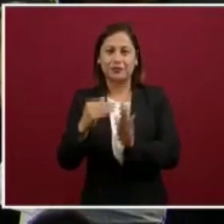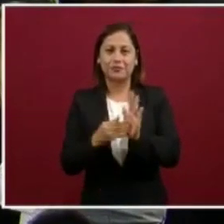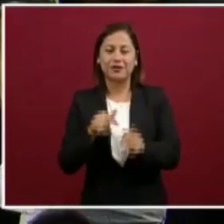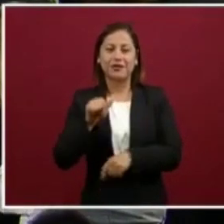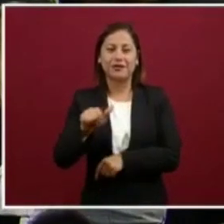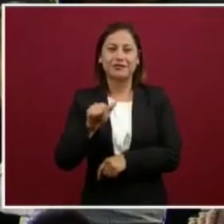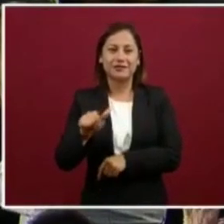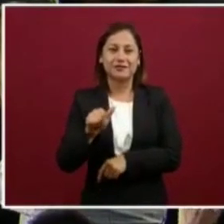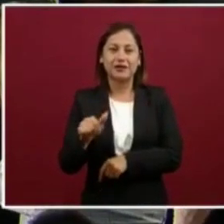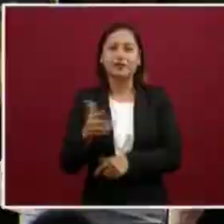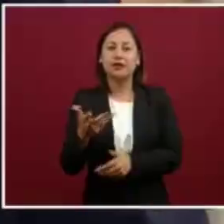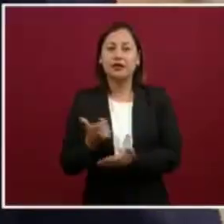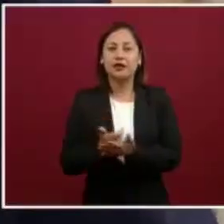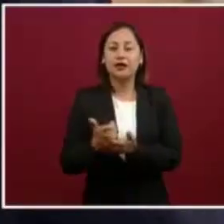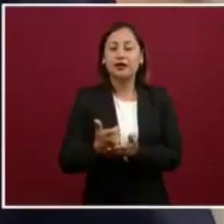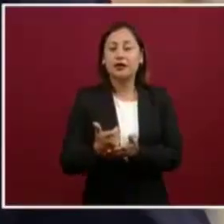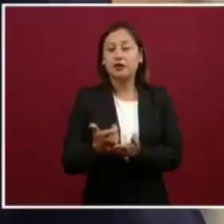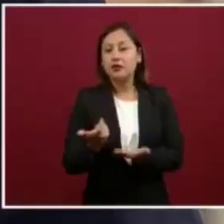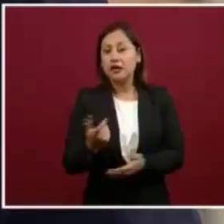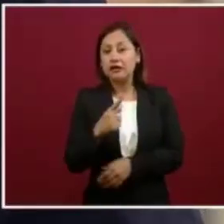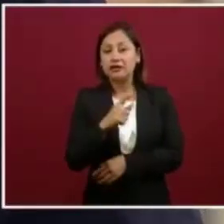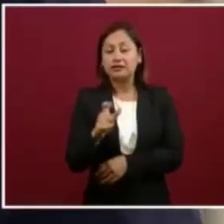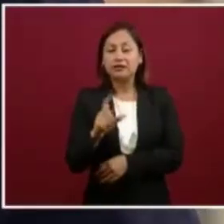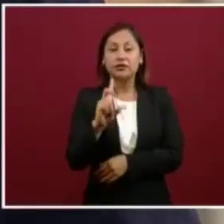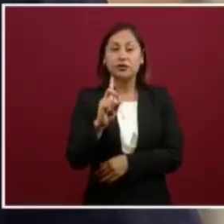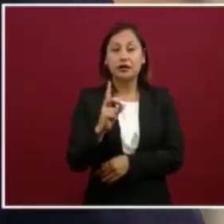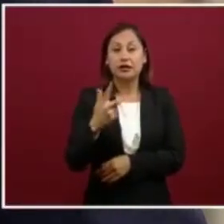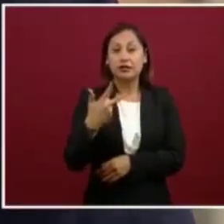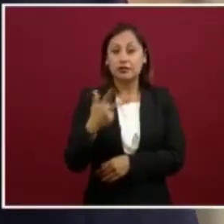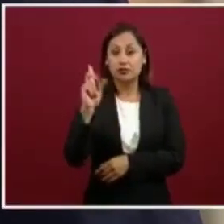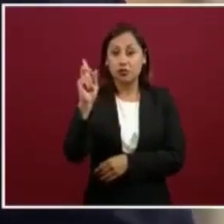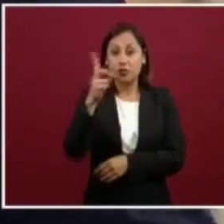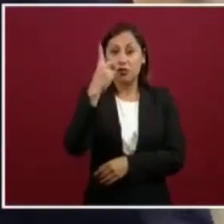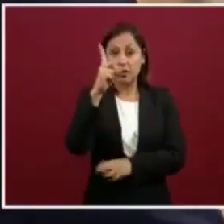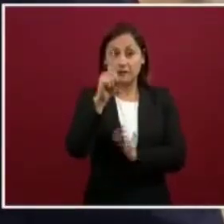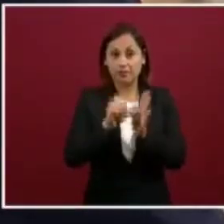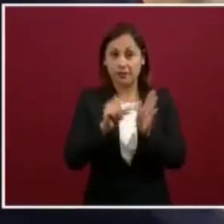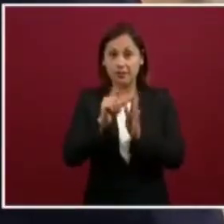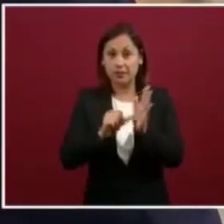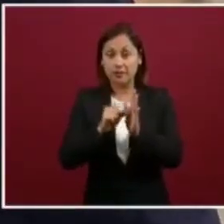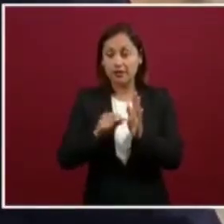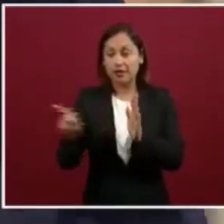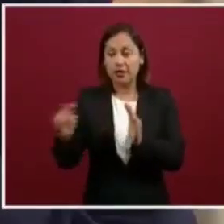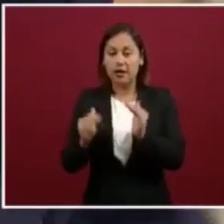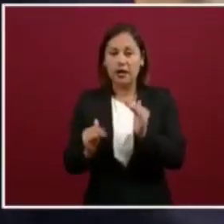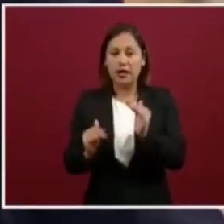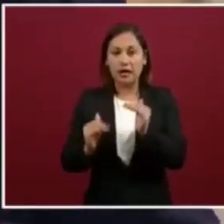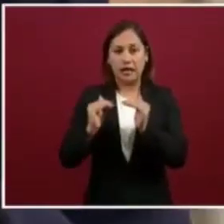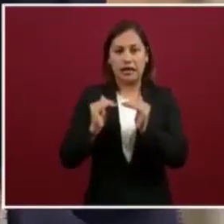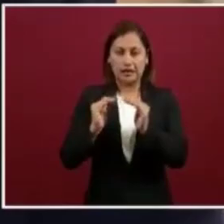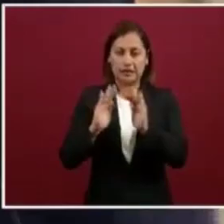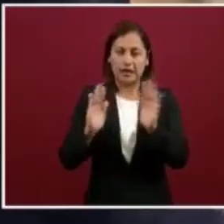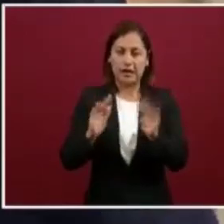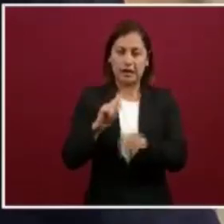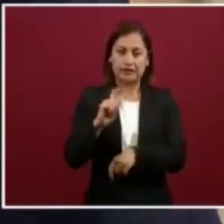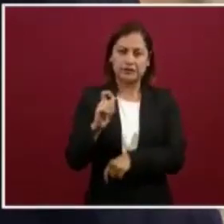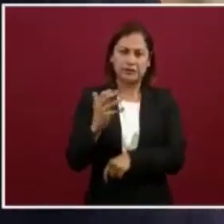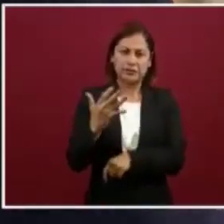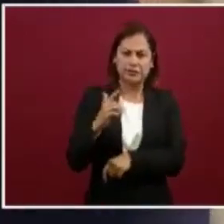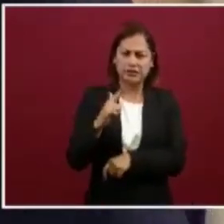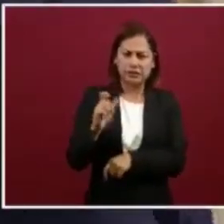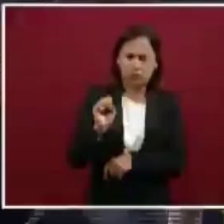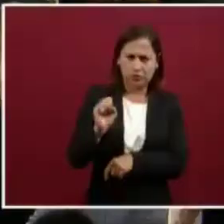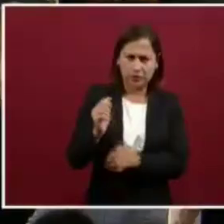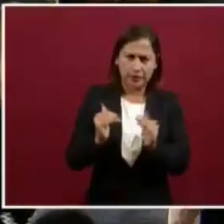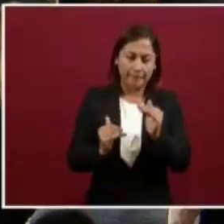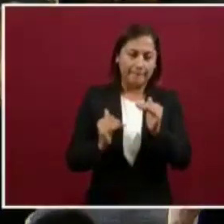de 138 dólares mensuales. Ahora usted lo puso ya en 158 o 160 más o menos,